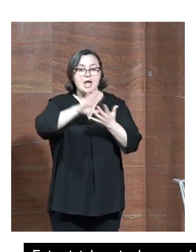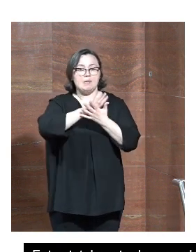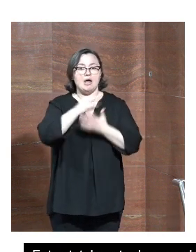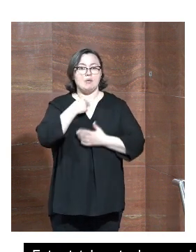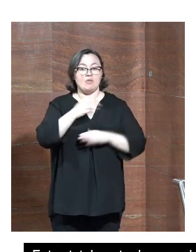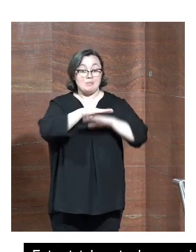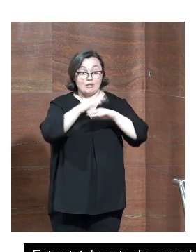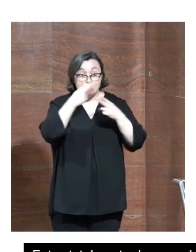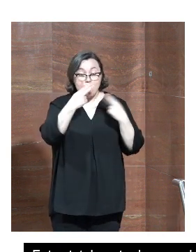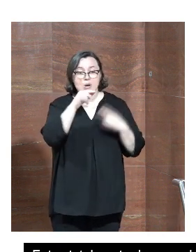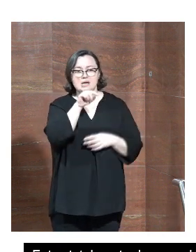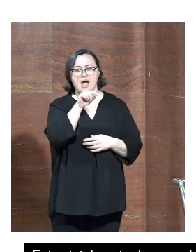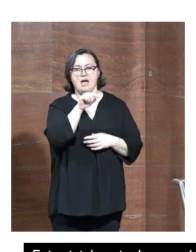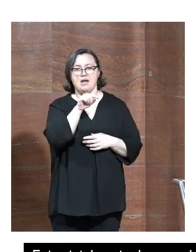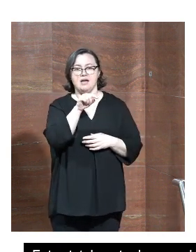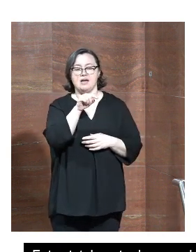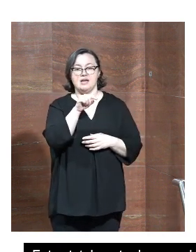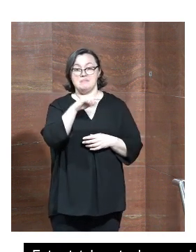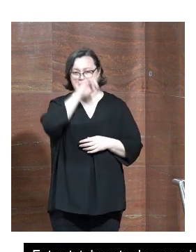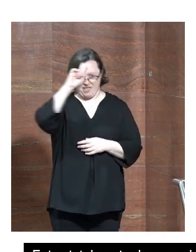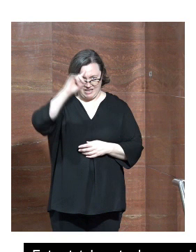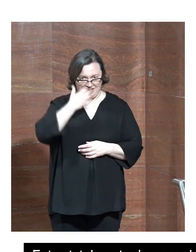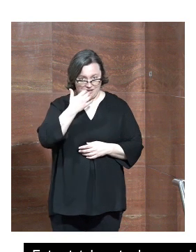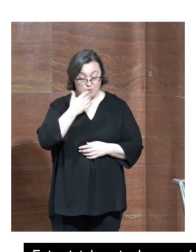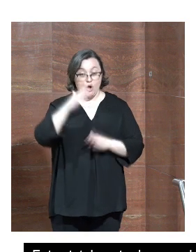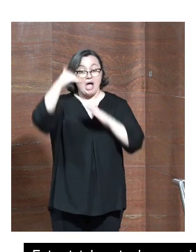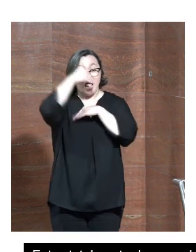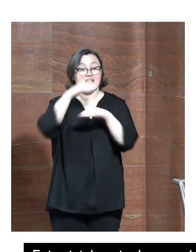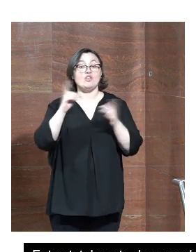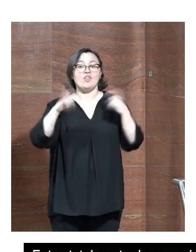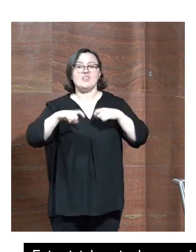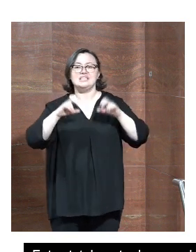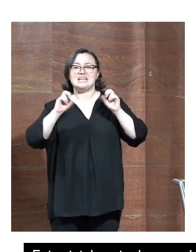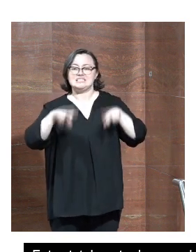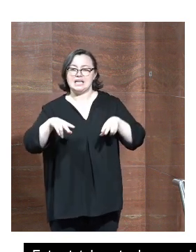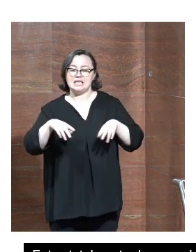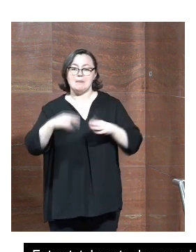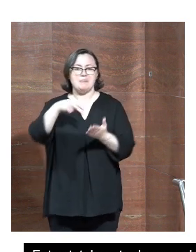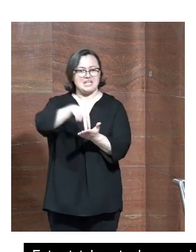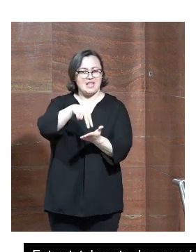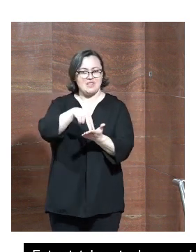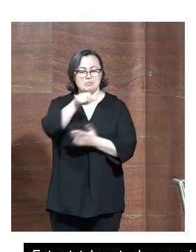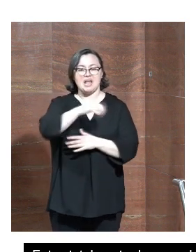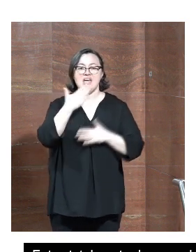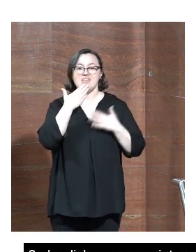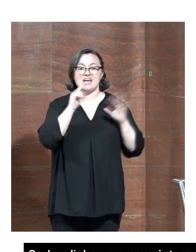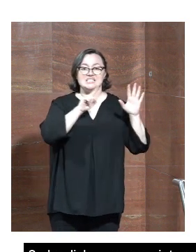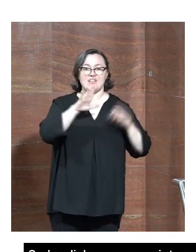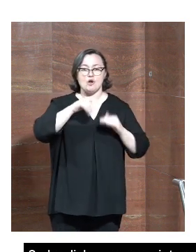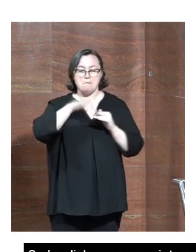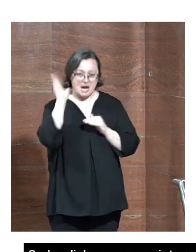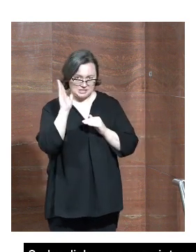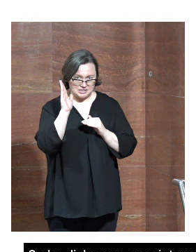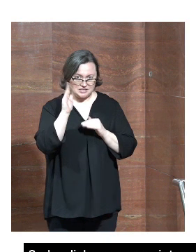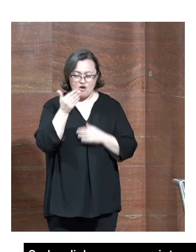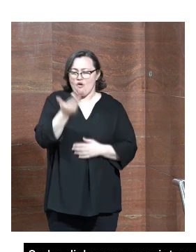de la Administración, lo que ha hecho concretamente en Madrid. Atención sin cita previa, presencial, a mayores de 65